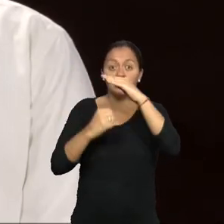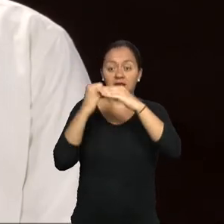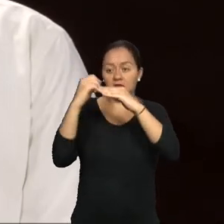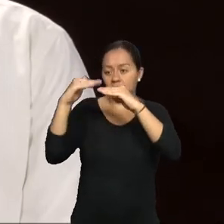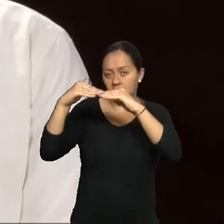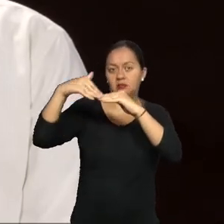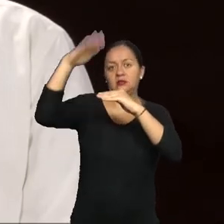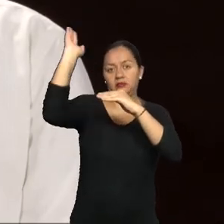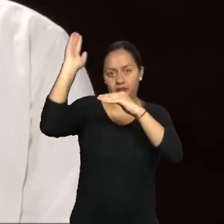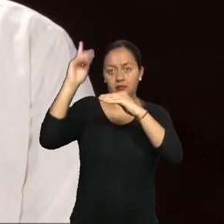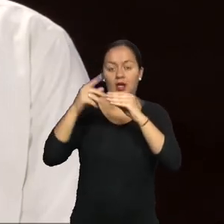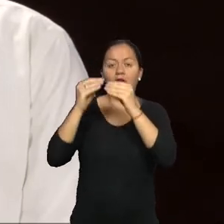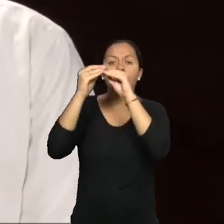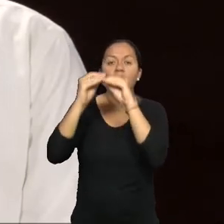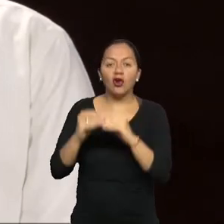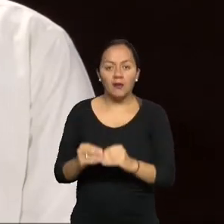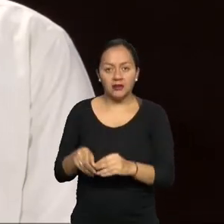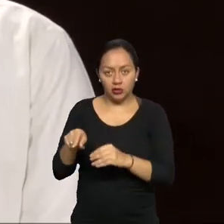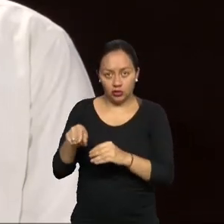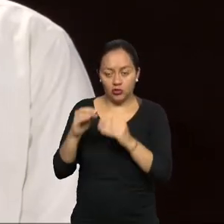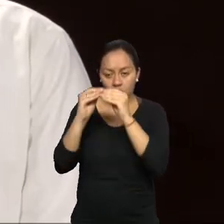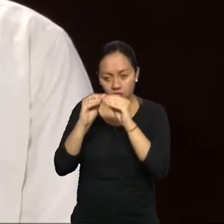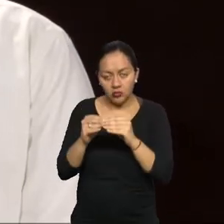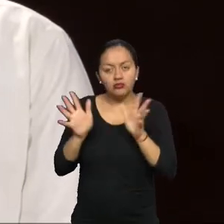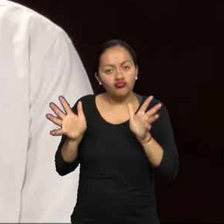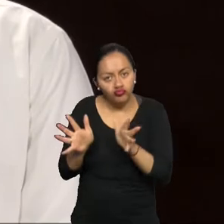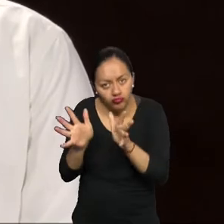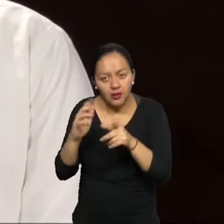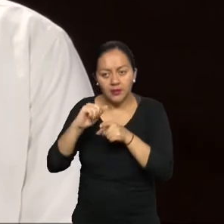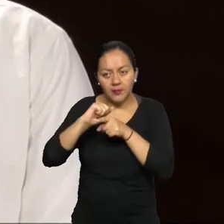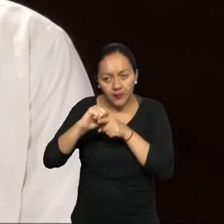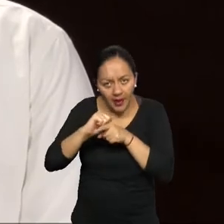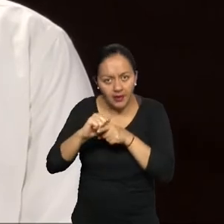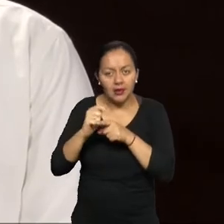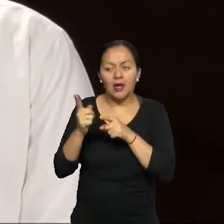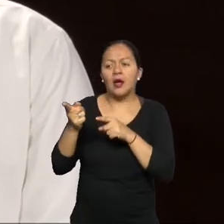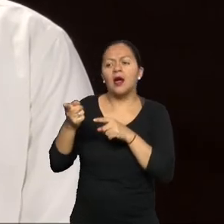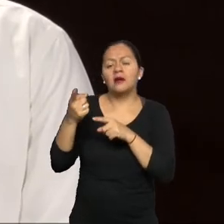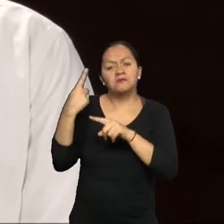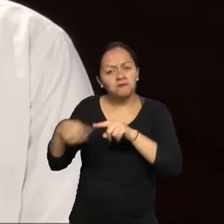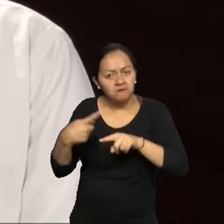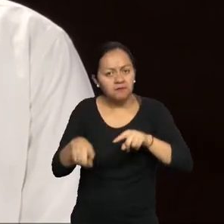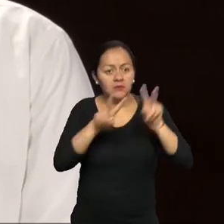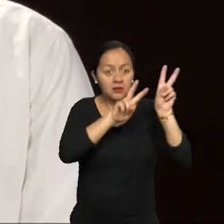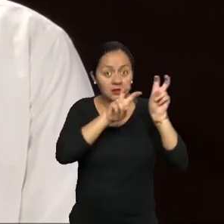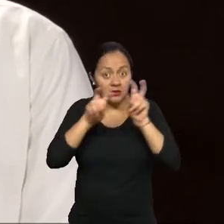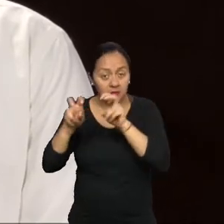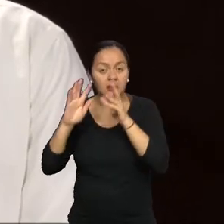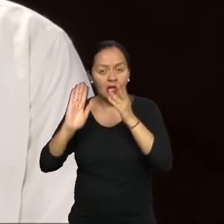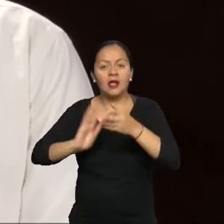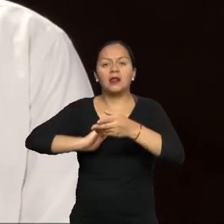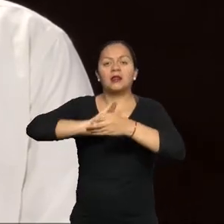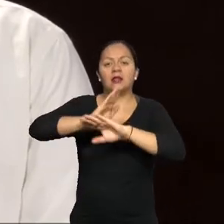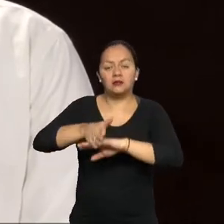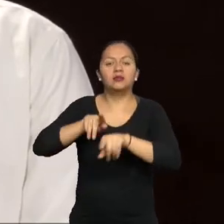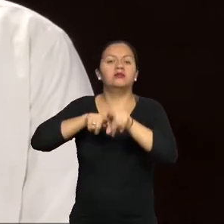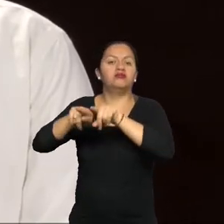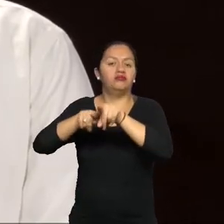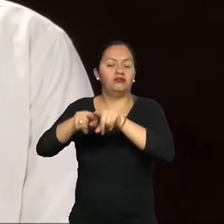están en un periodo formativo, en un periodo de practicar todas sus disciplinas para luego ver a cuál se pueden dedicar.